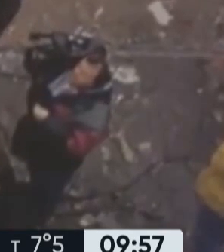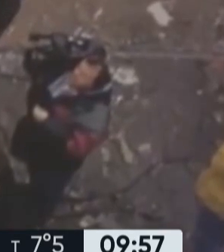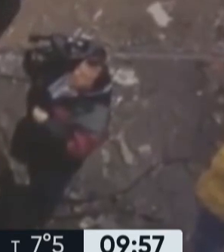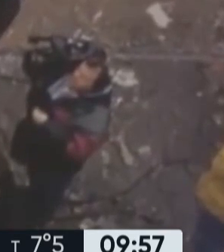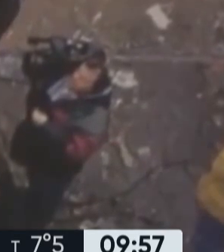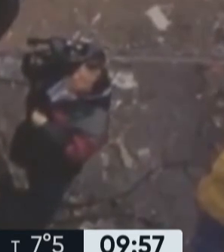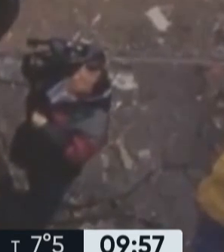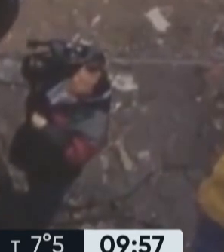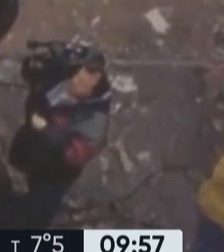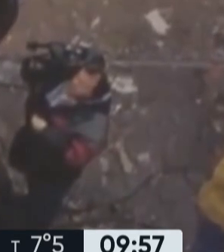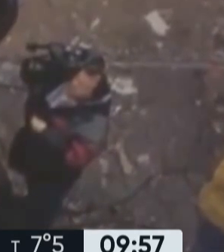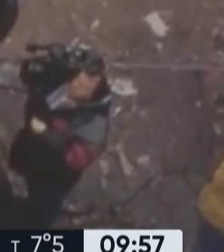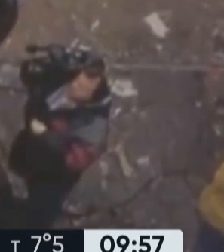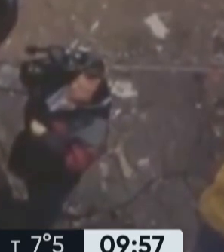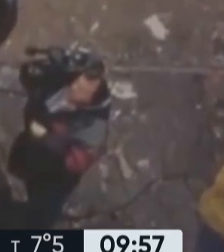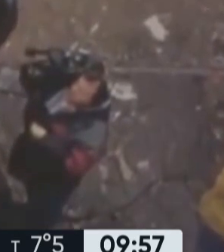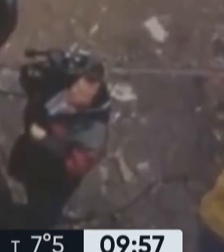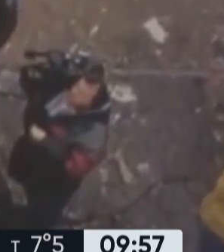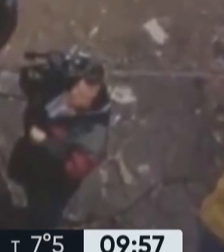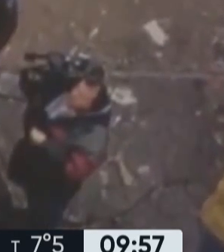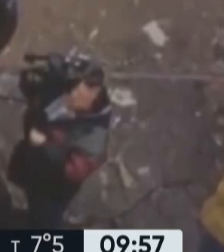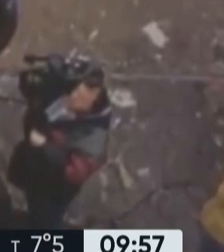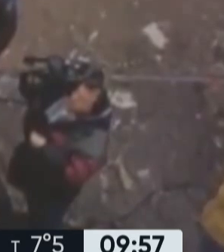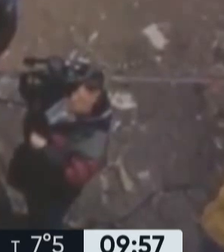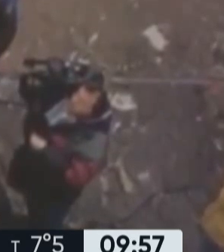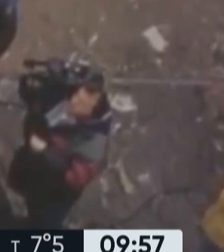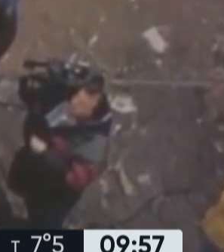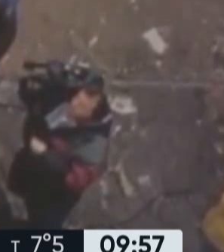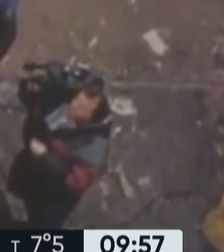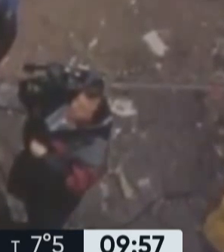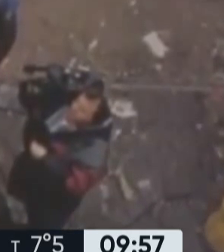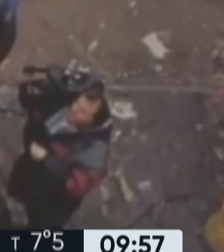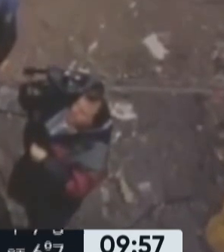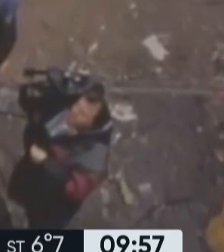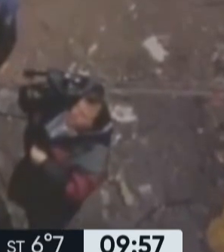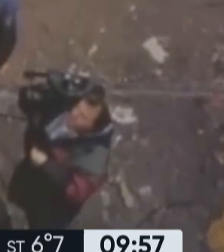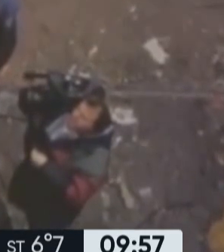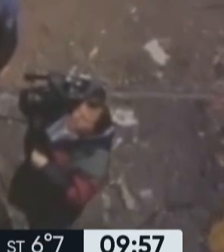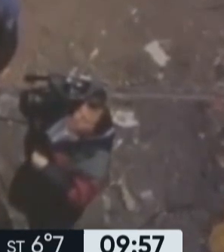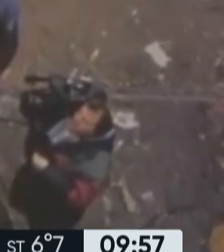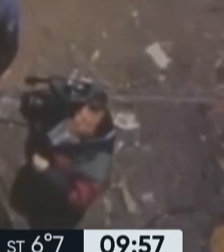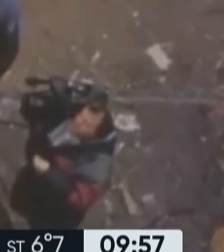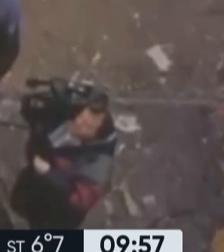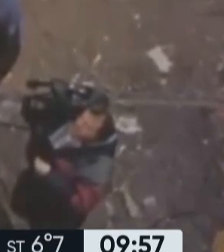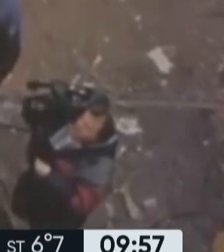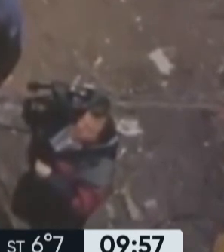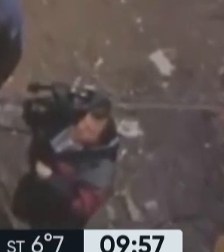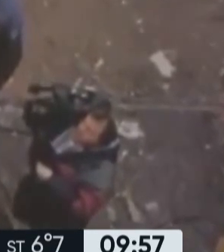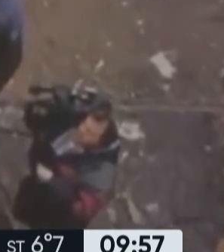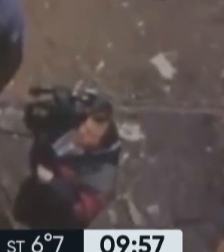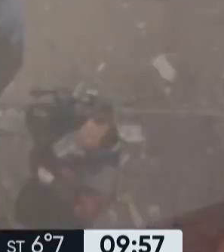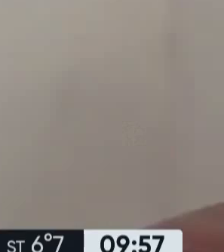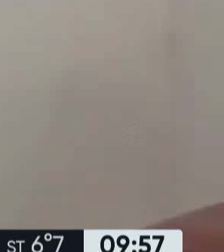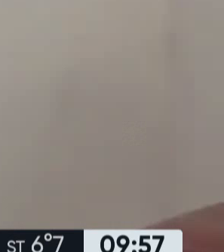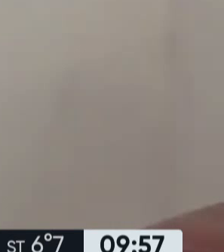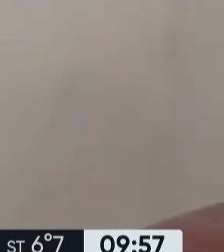destrozados al otro lado. Y después, bueno, traté de ver dónde estaba mi